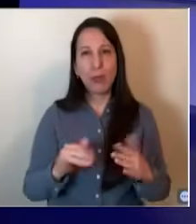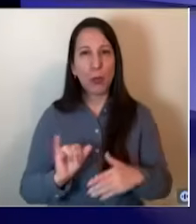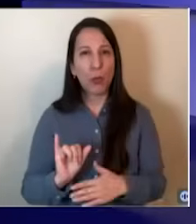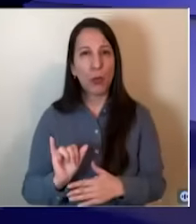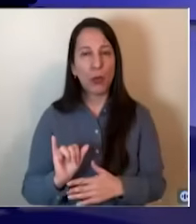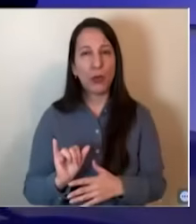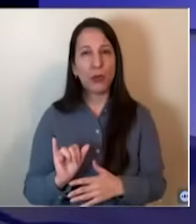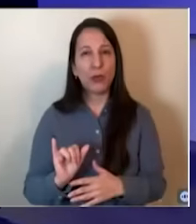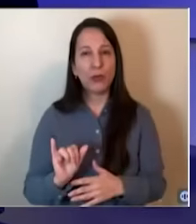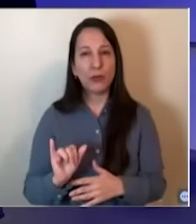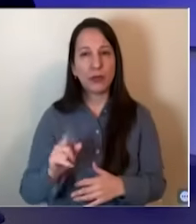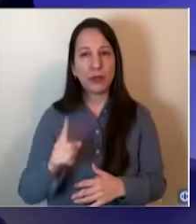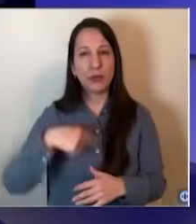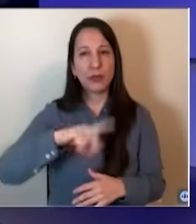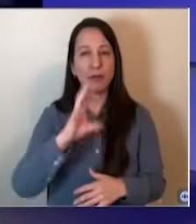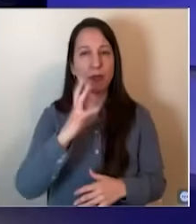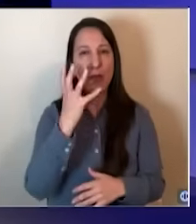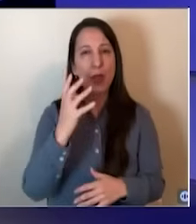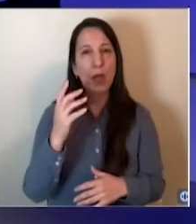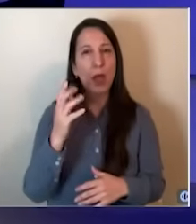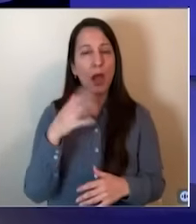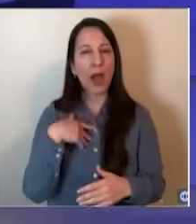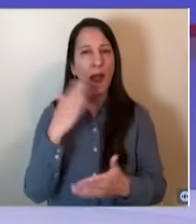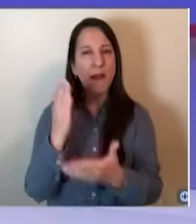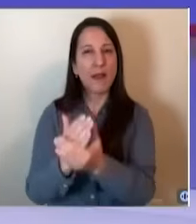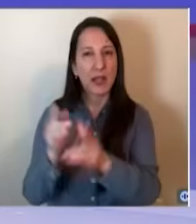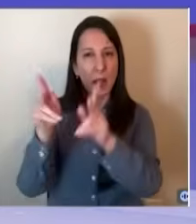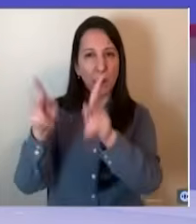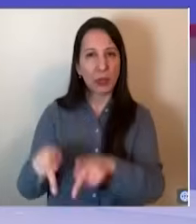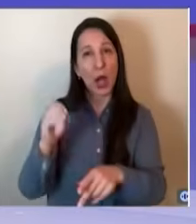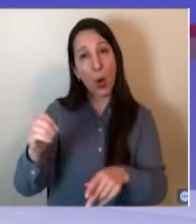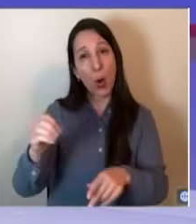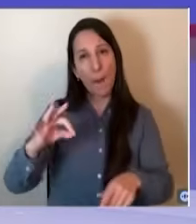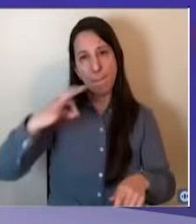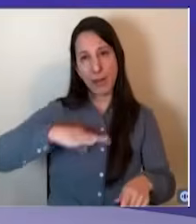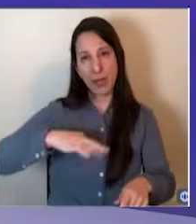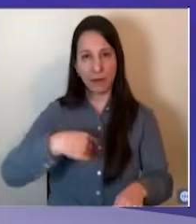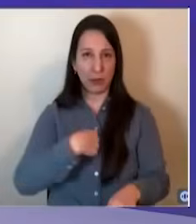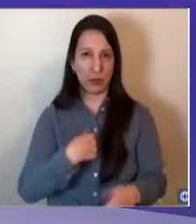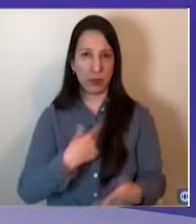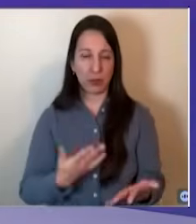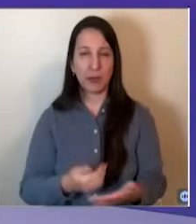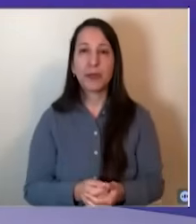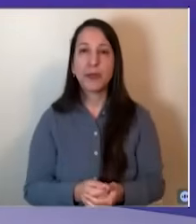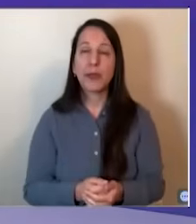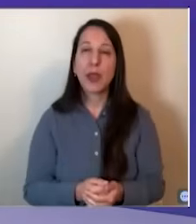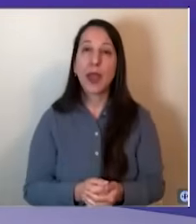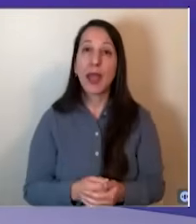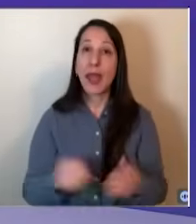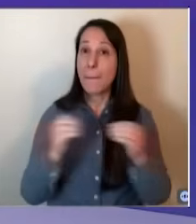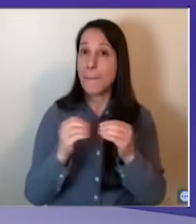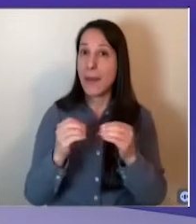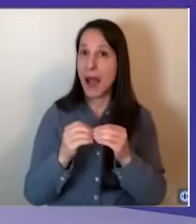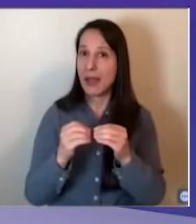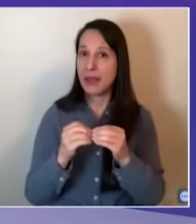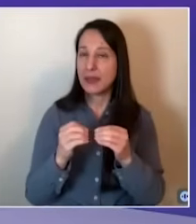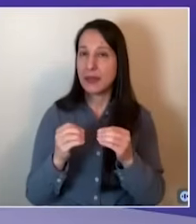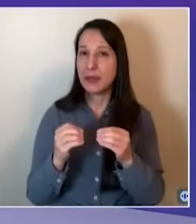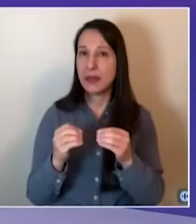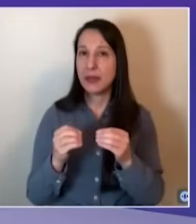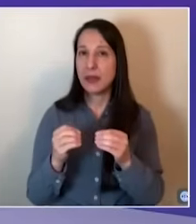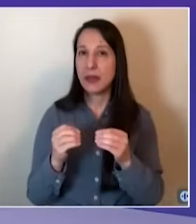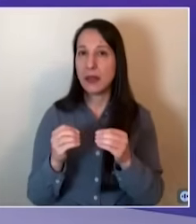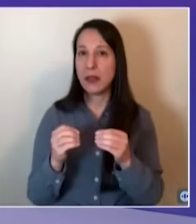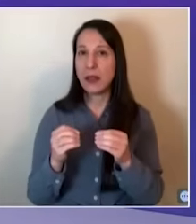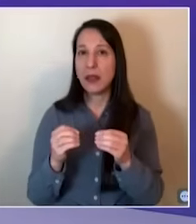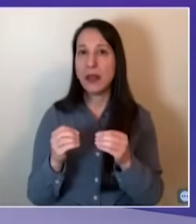para perjudicar a alguien o beneficiarme yo. Y mucho máximo, mucho más,